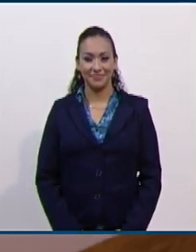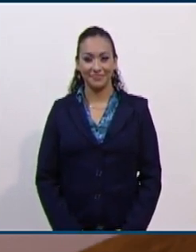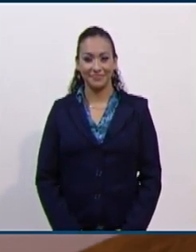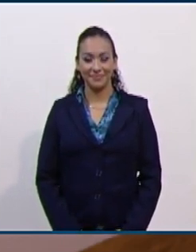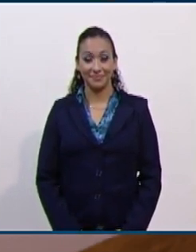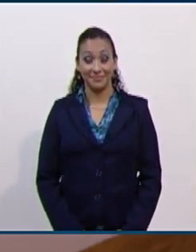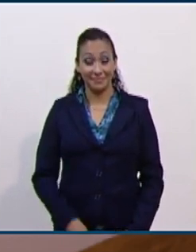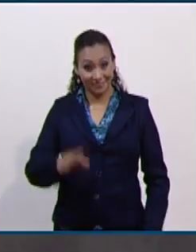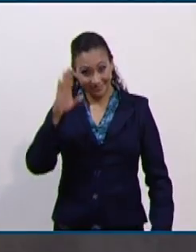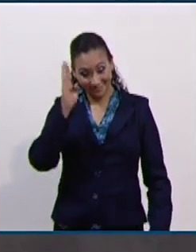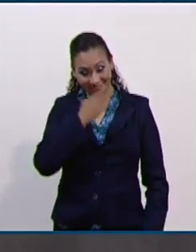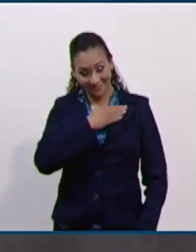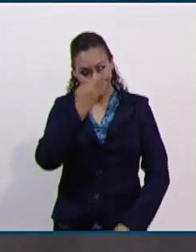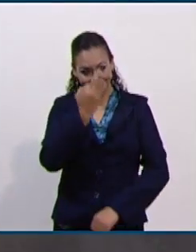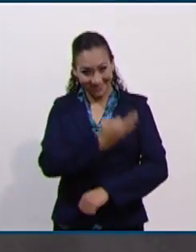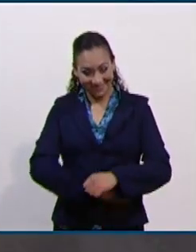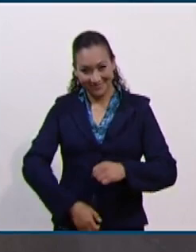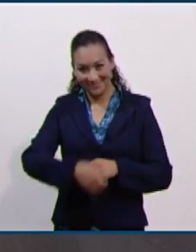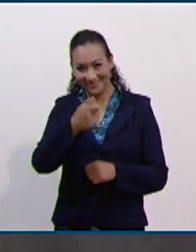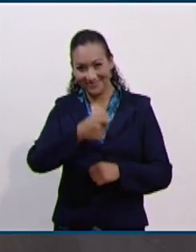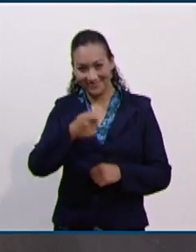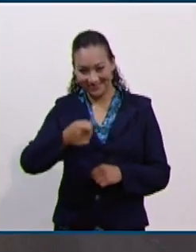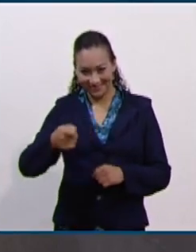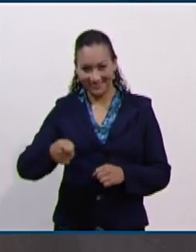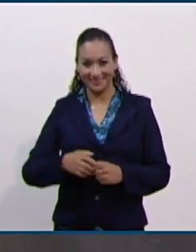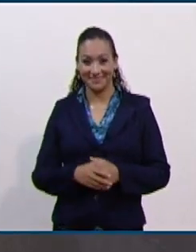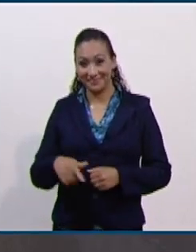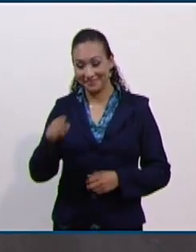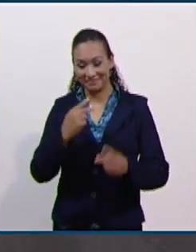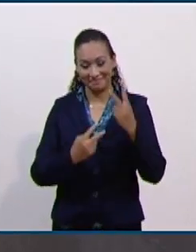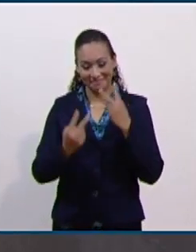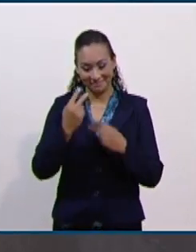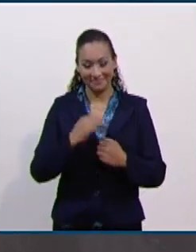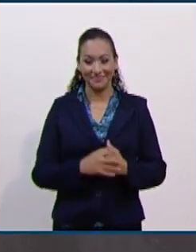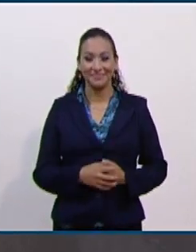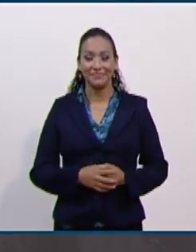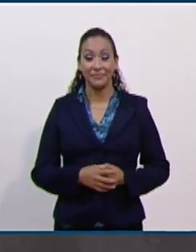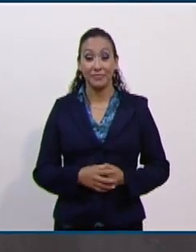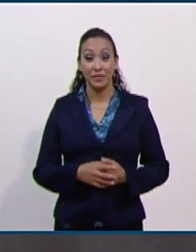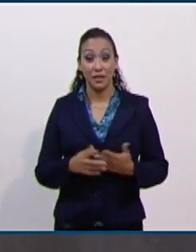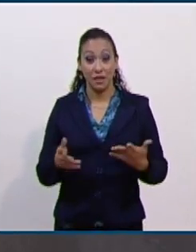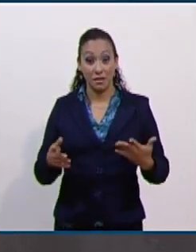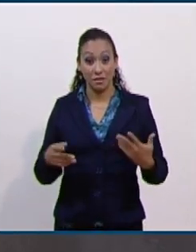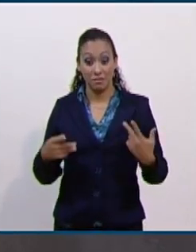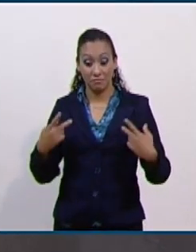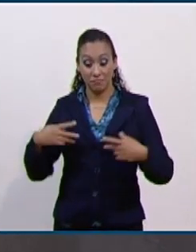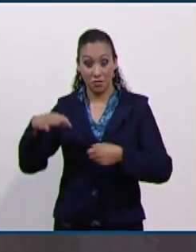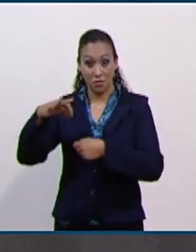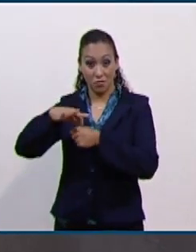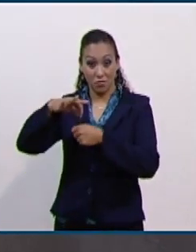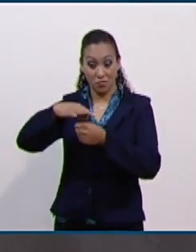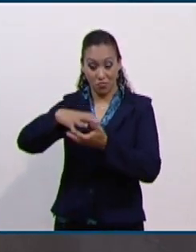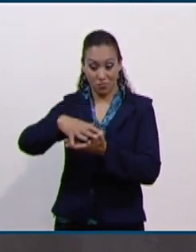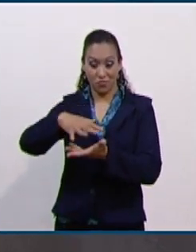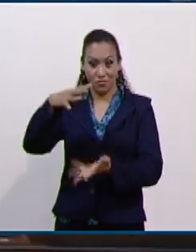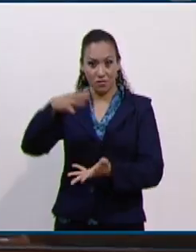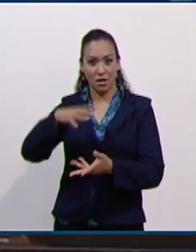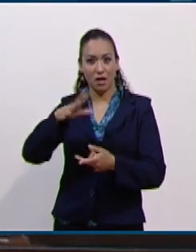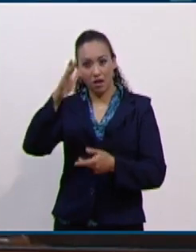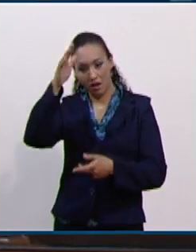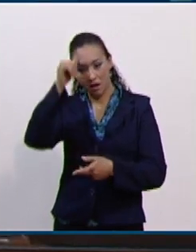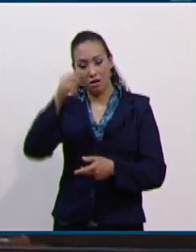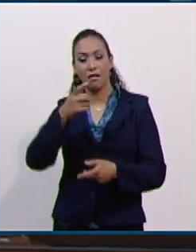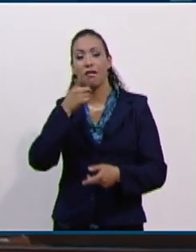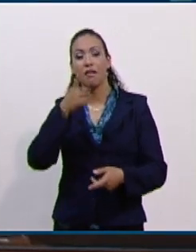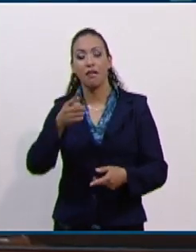¿Qué tal? Muy buenas tardes a todas las personas que siguen esta transmisión. Por mayoría de votos, el Pleno de la Suprema Corte